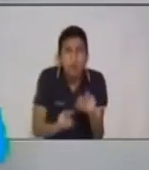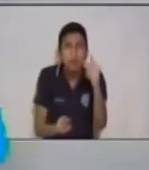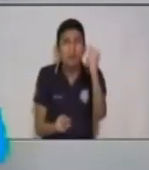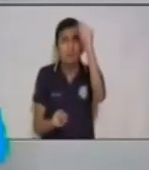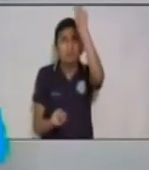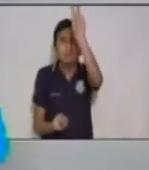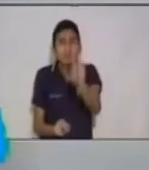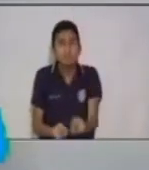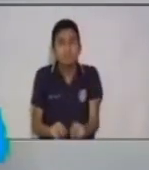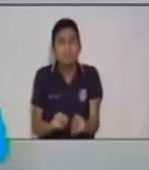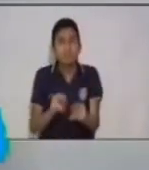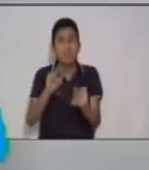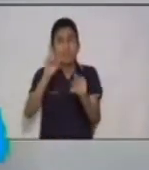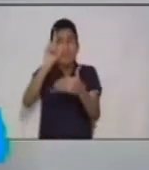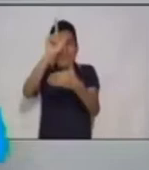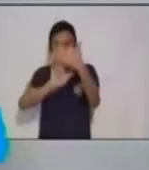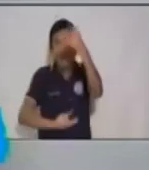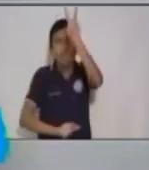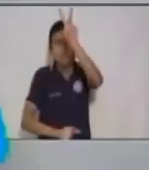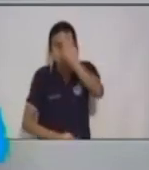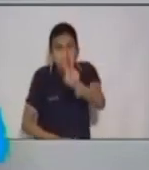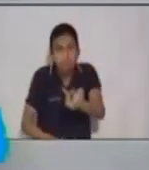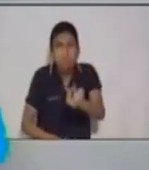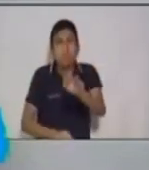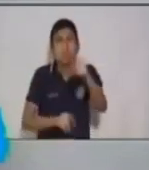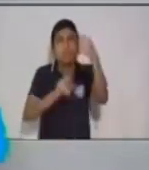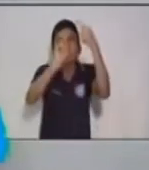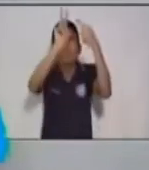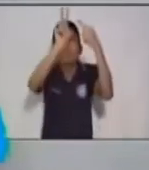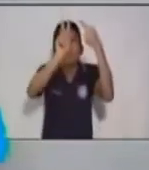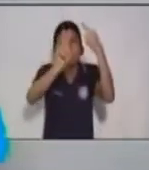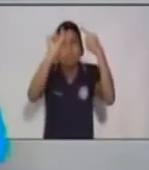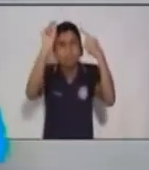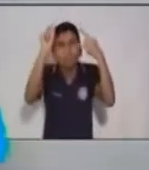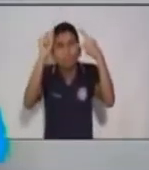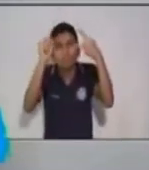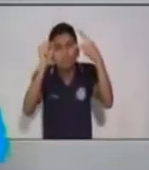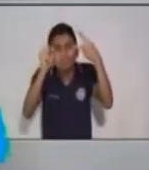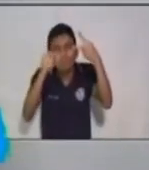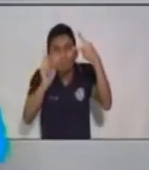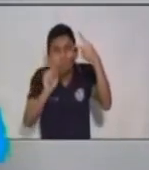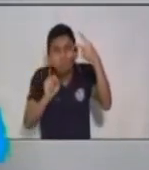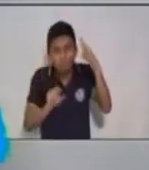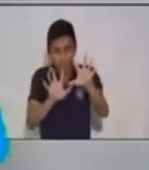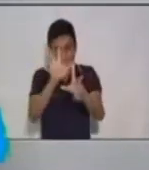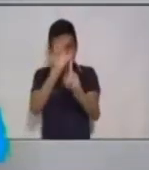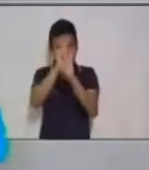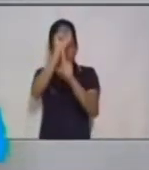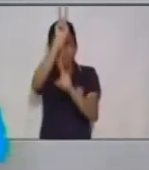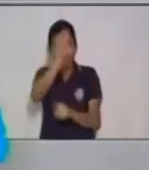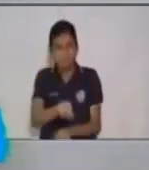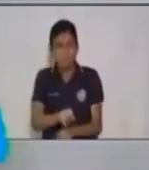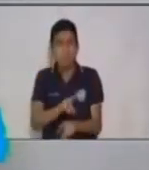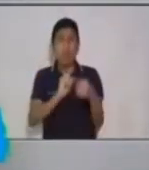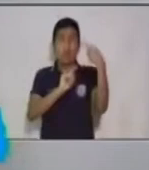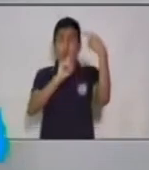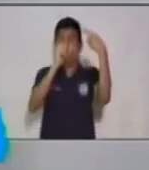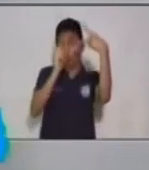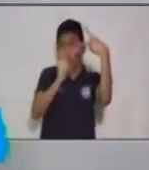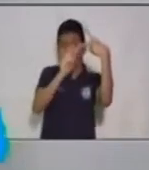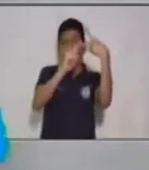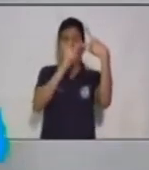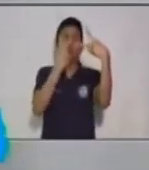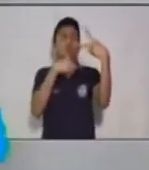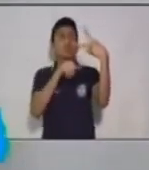muy efectiva y me van a ayudar. ¿A quiénes les gusta el baloncesto? Al número 2, al número